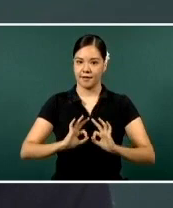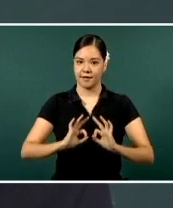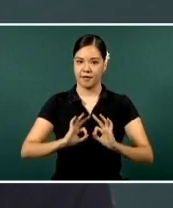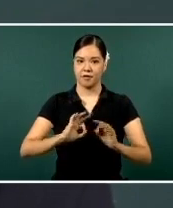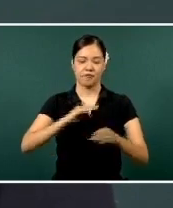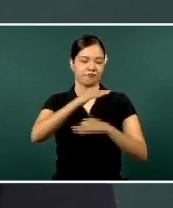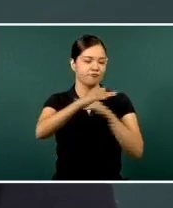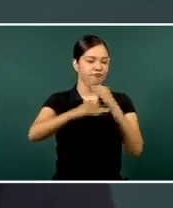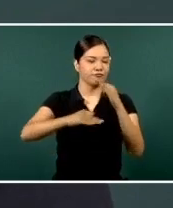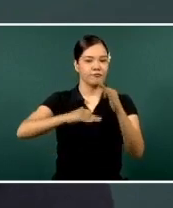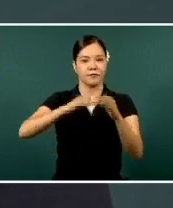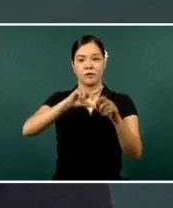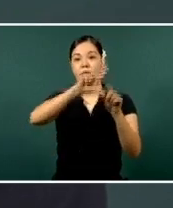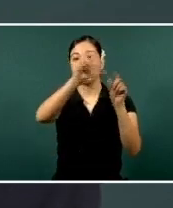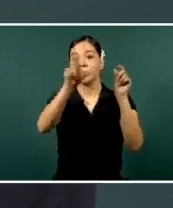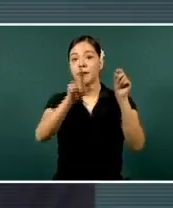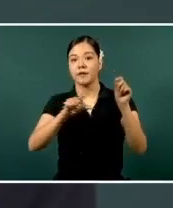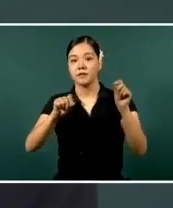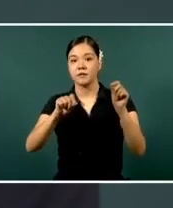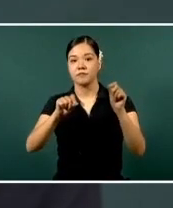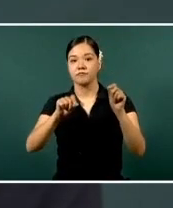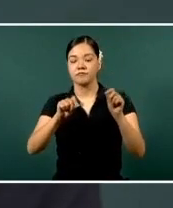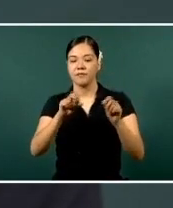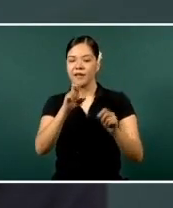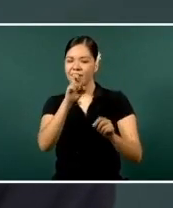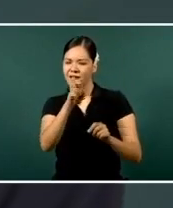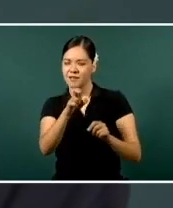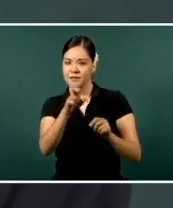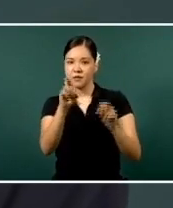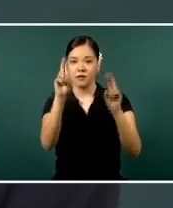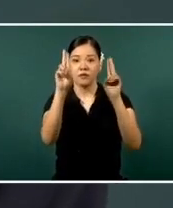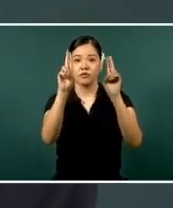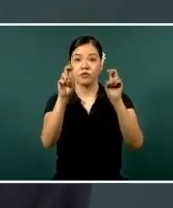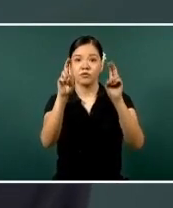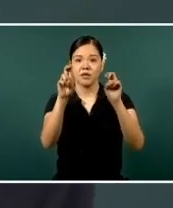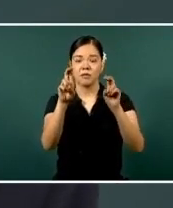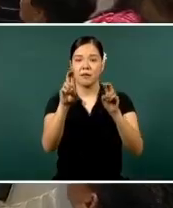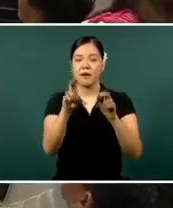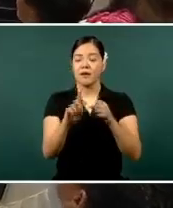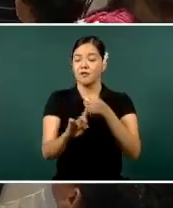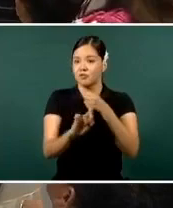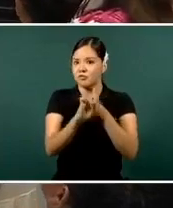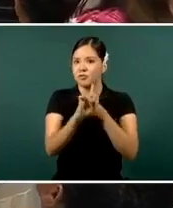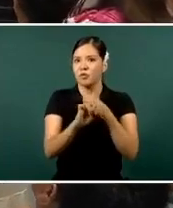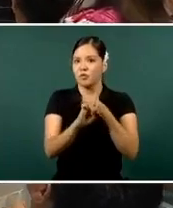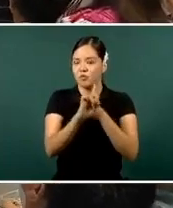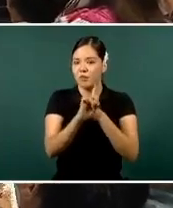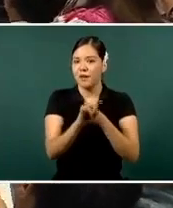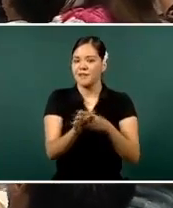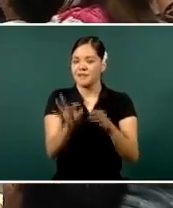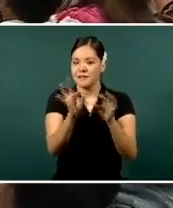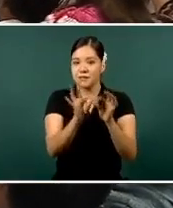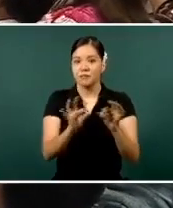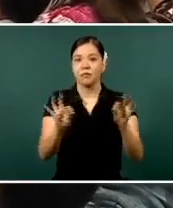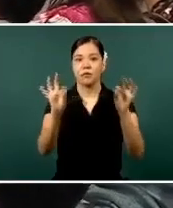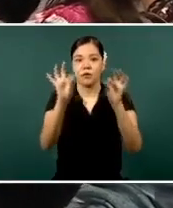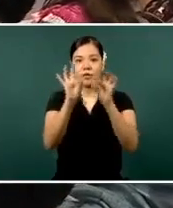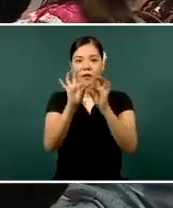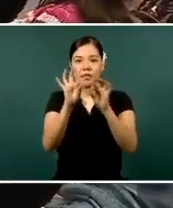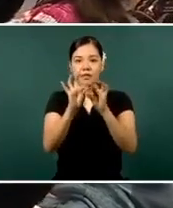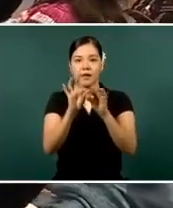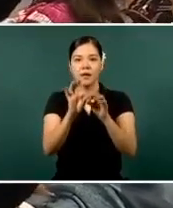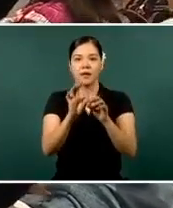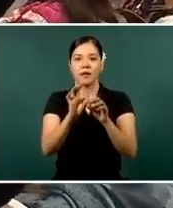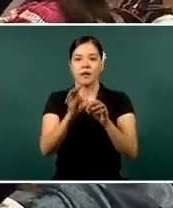país. Es un asunto que nos preocupa y nos ocupa todos los días.